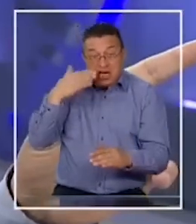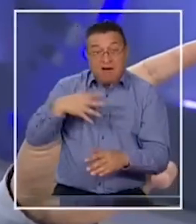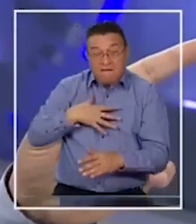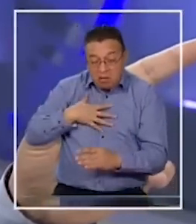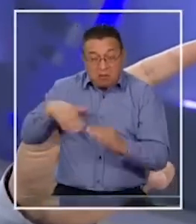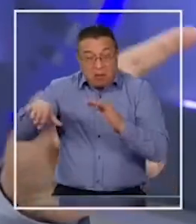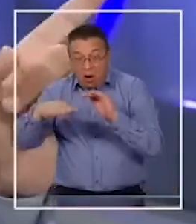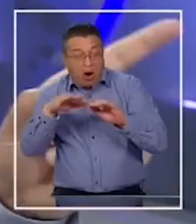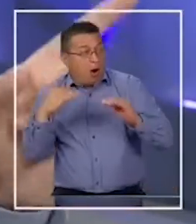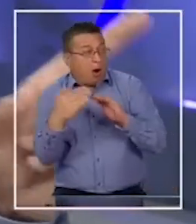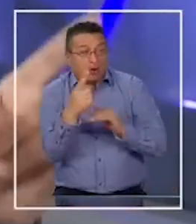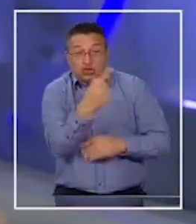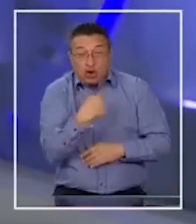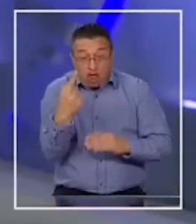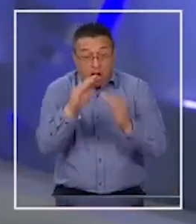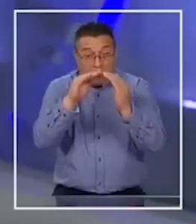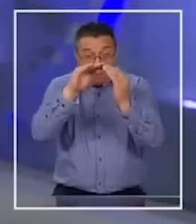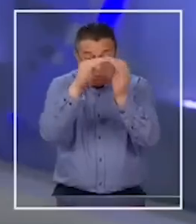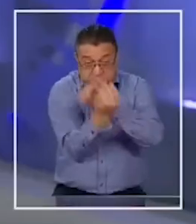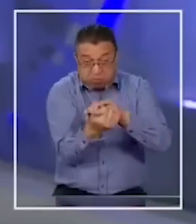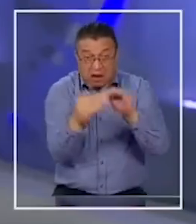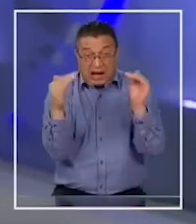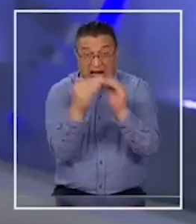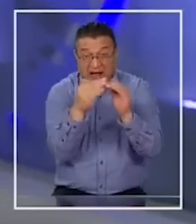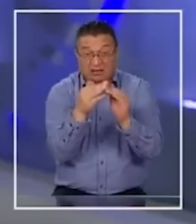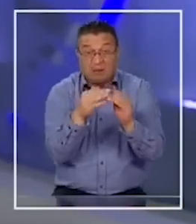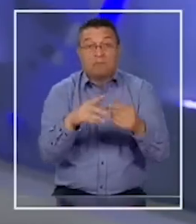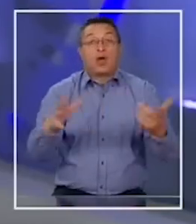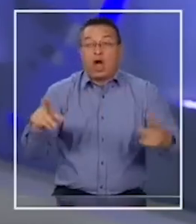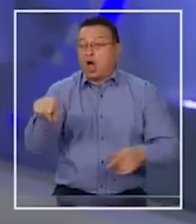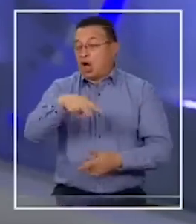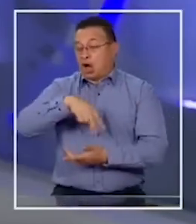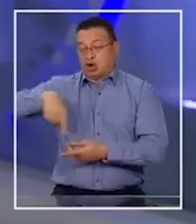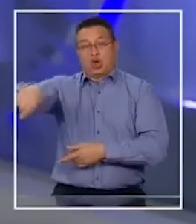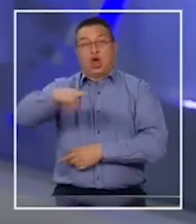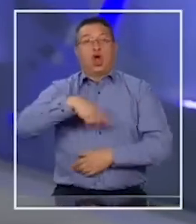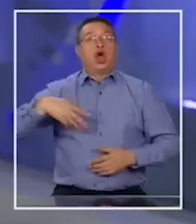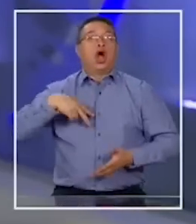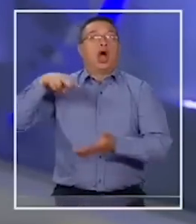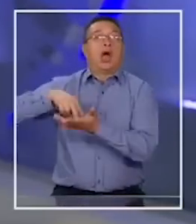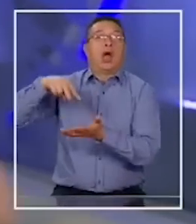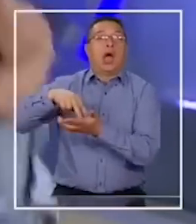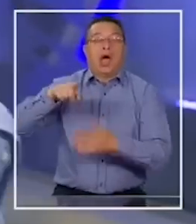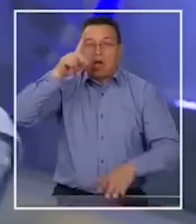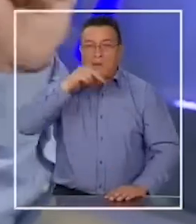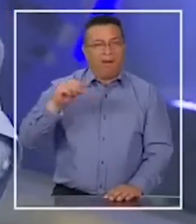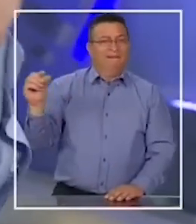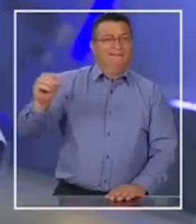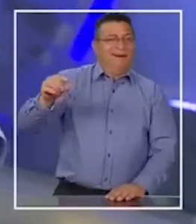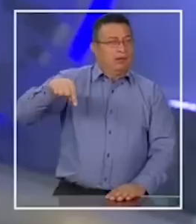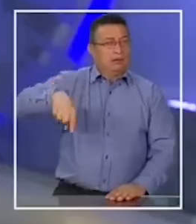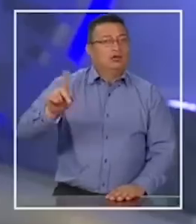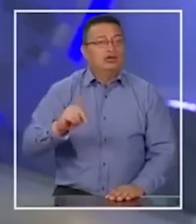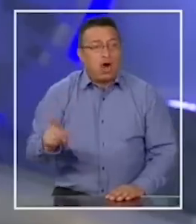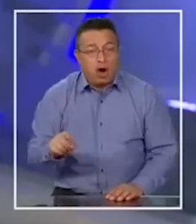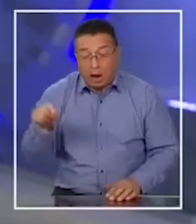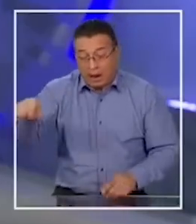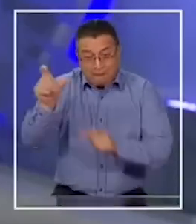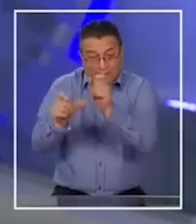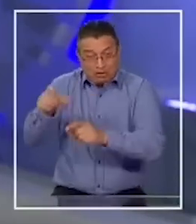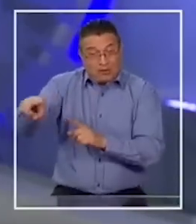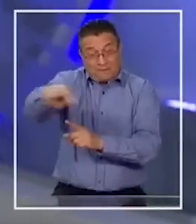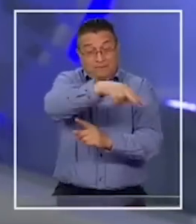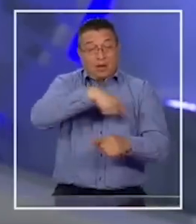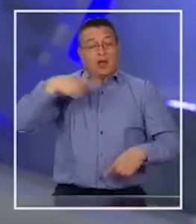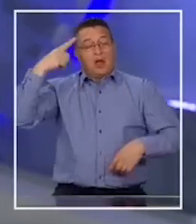miedo créeme que cuando les dicen efectista popular suena un ninguneo social por el temor persona para esas personas